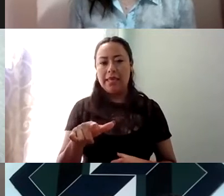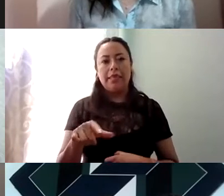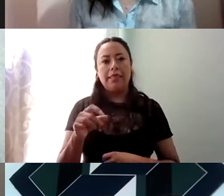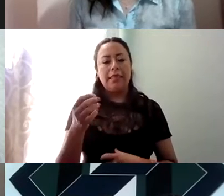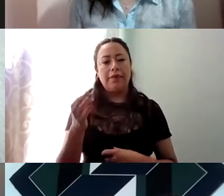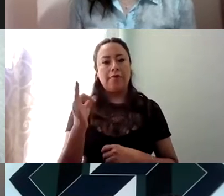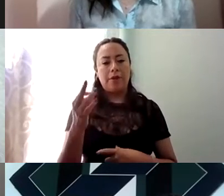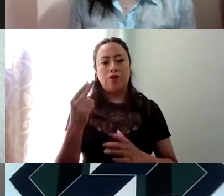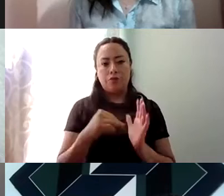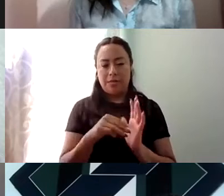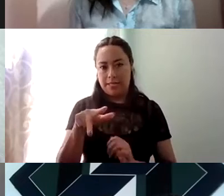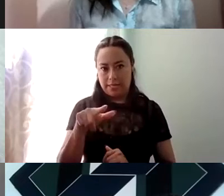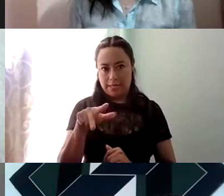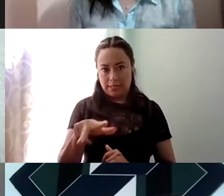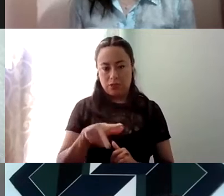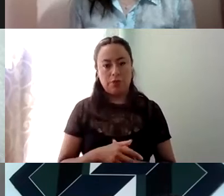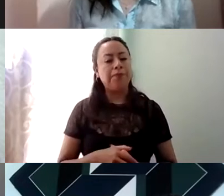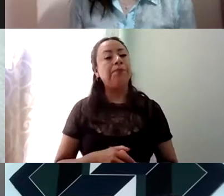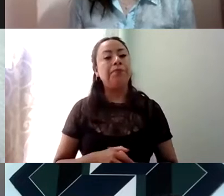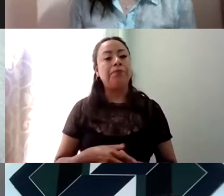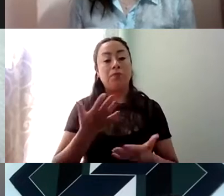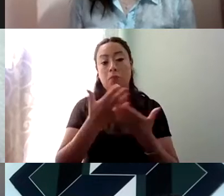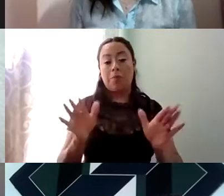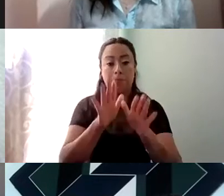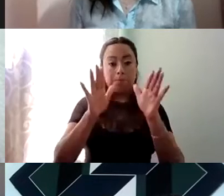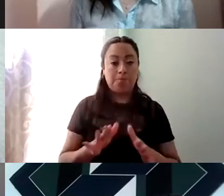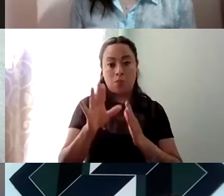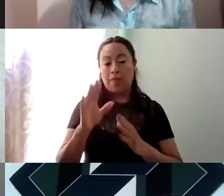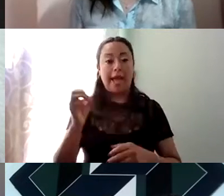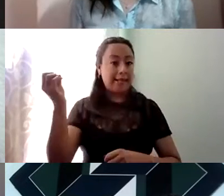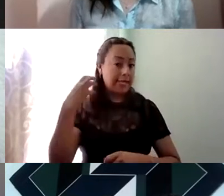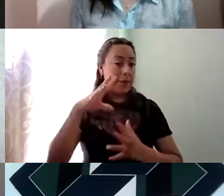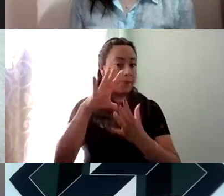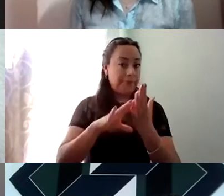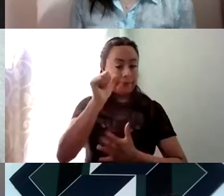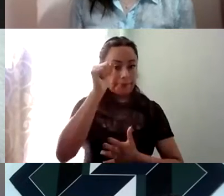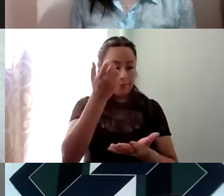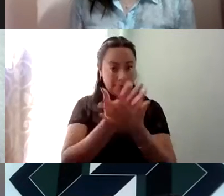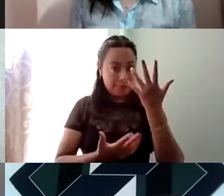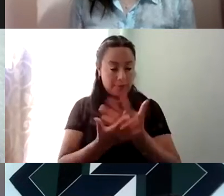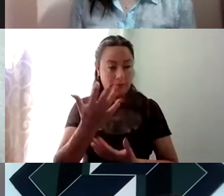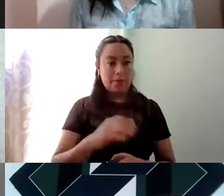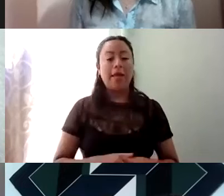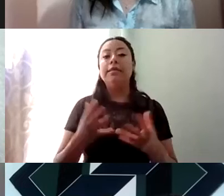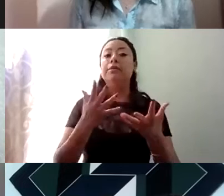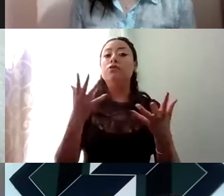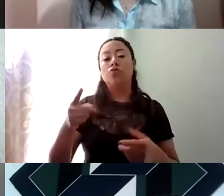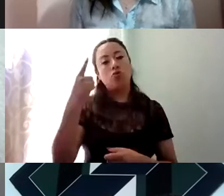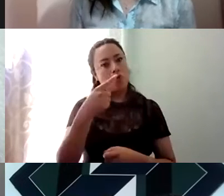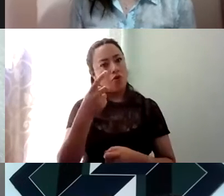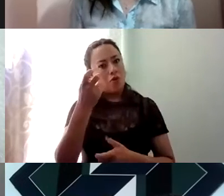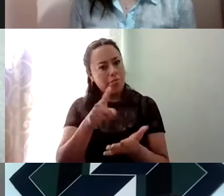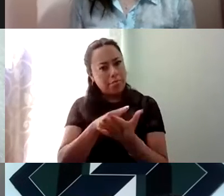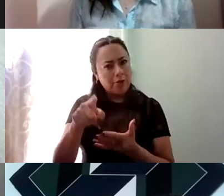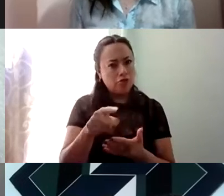que los gobernados deben promover su cumplimiento. La Asamblea Constituyente introdujo para esta ciudad un precedente a favor de los derechos humanos